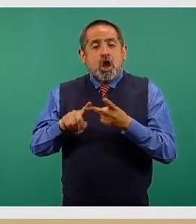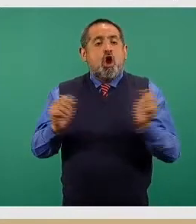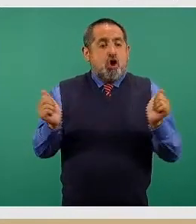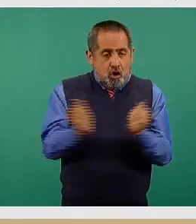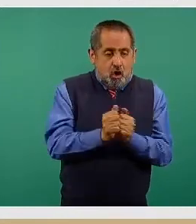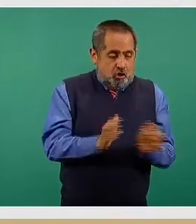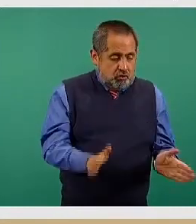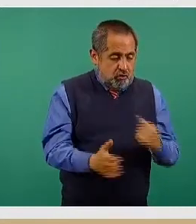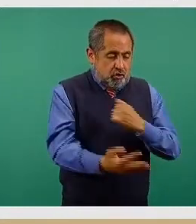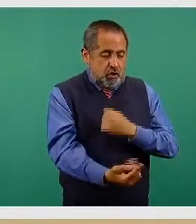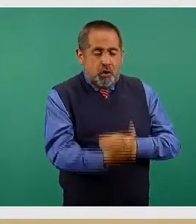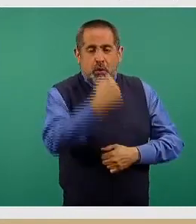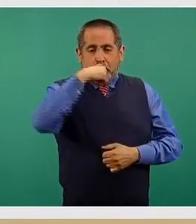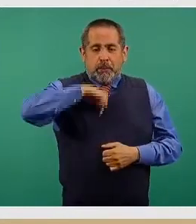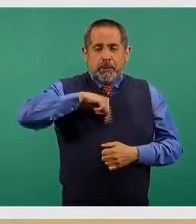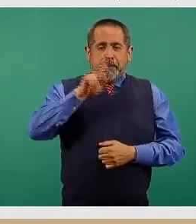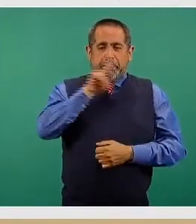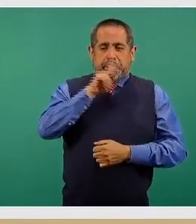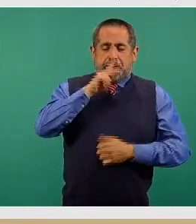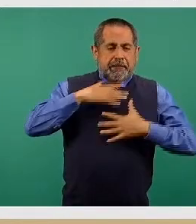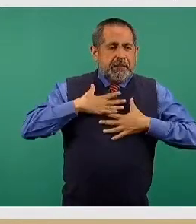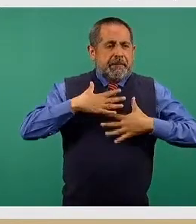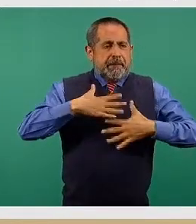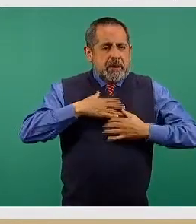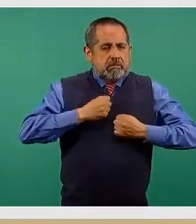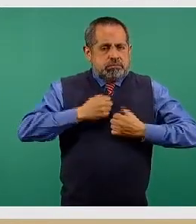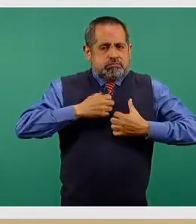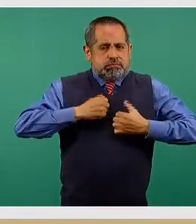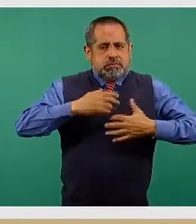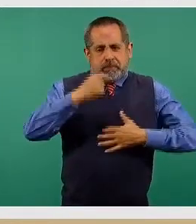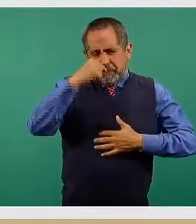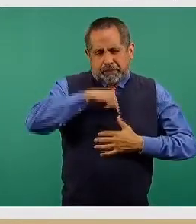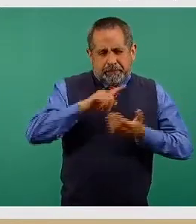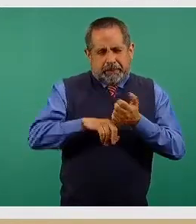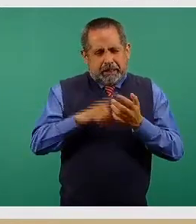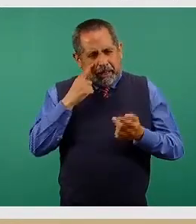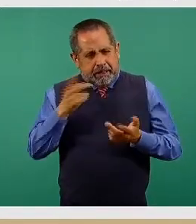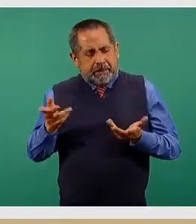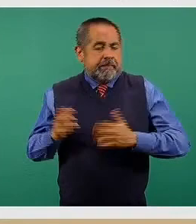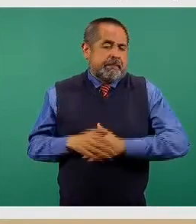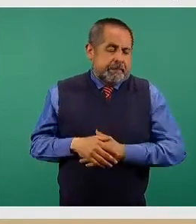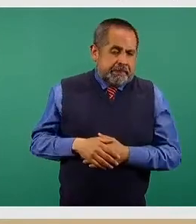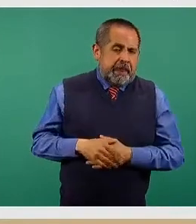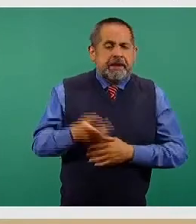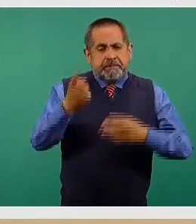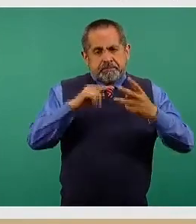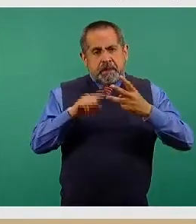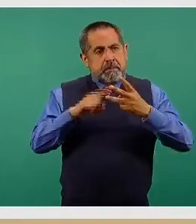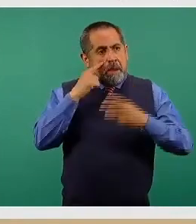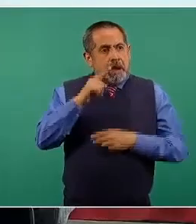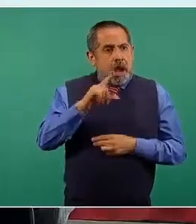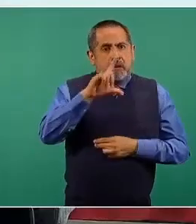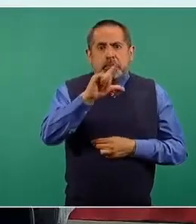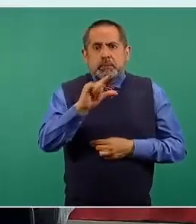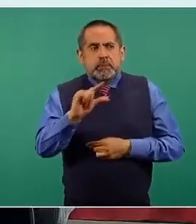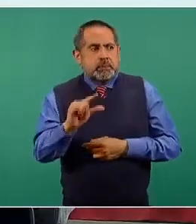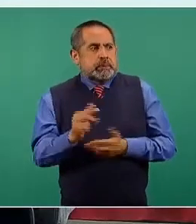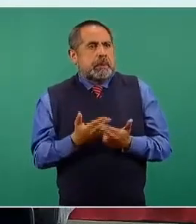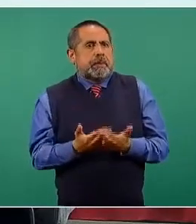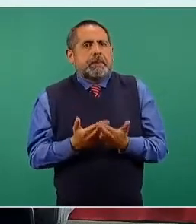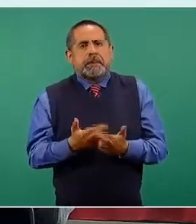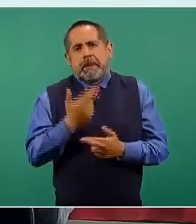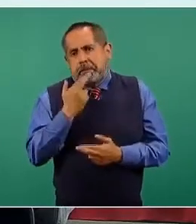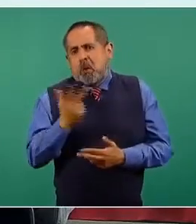mecánica de estas personas que necesitan esta asistencia en la línea verde. Y también observamos un franco descenso. Podemos